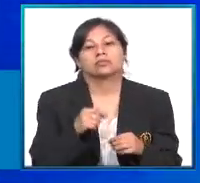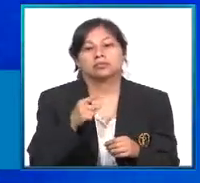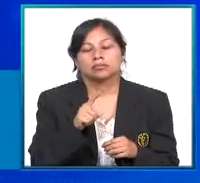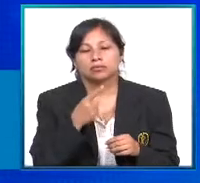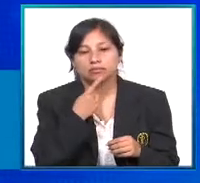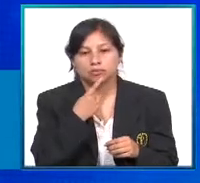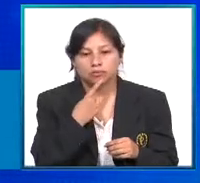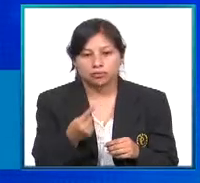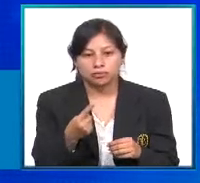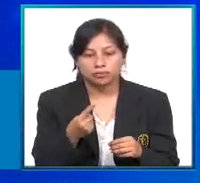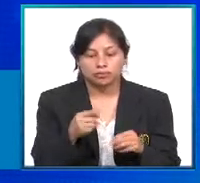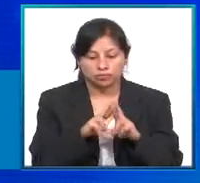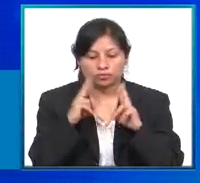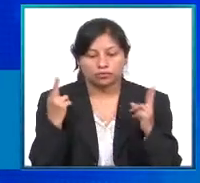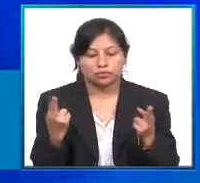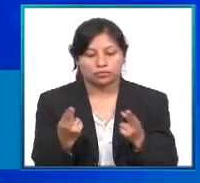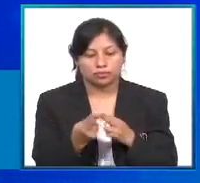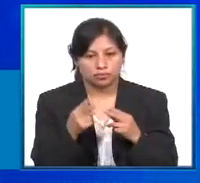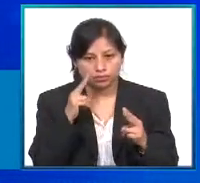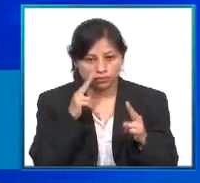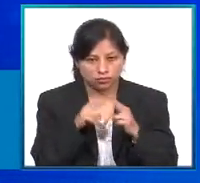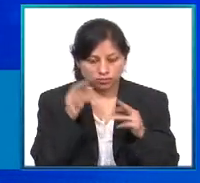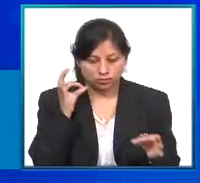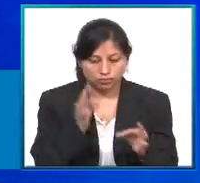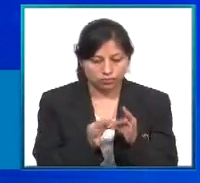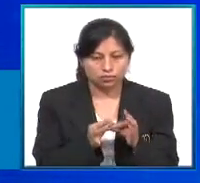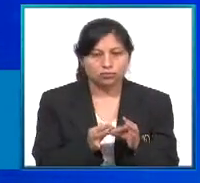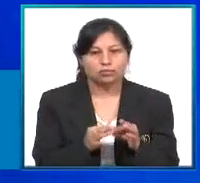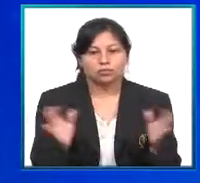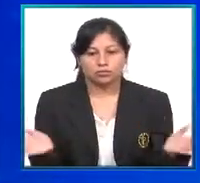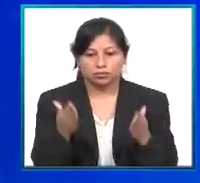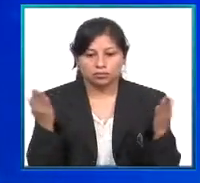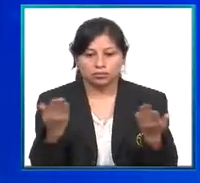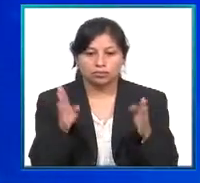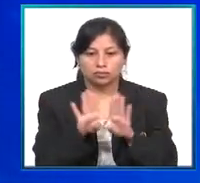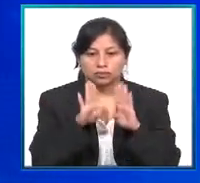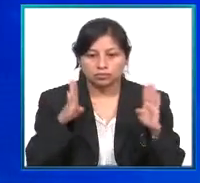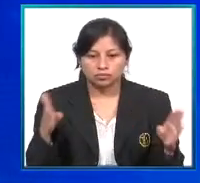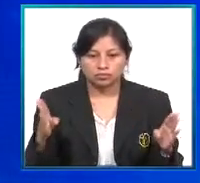el director de Migración se reunieron para conocer detalles sobre la reapertura de